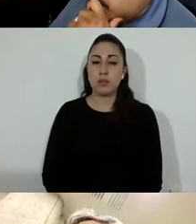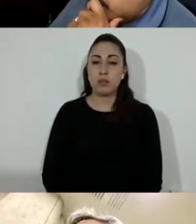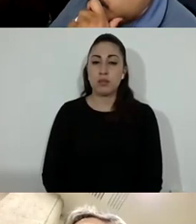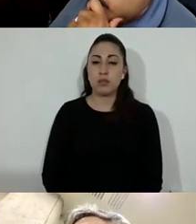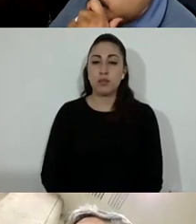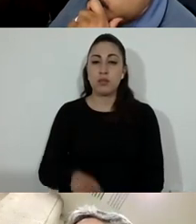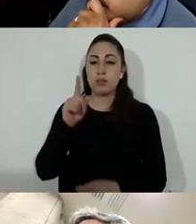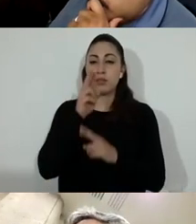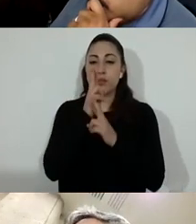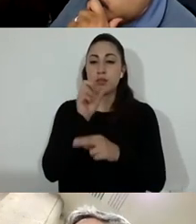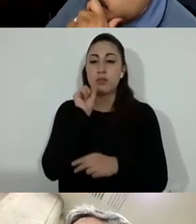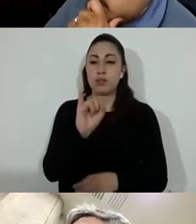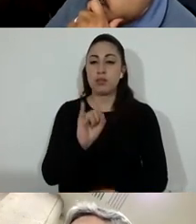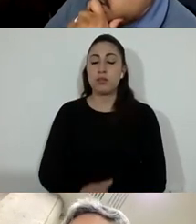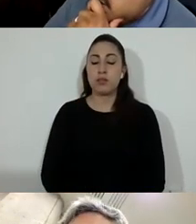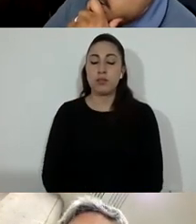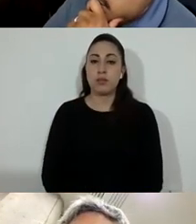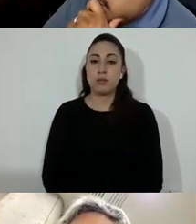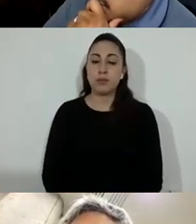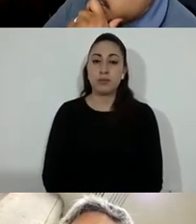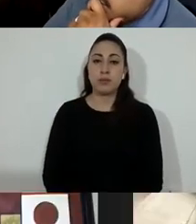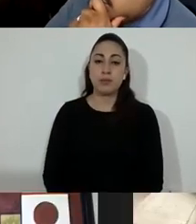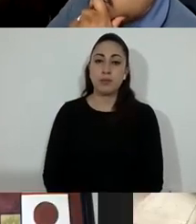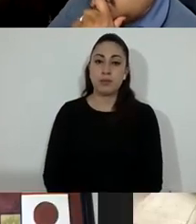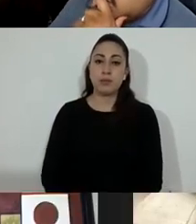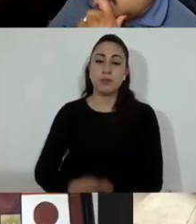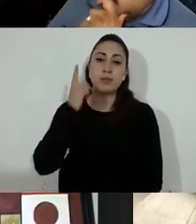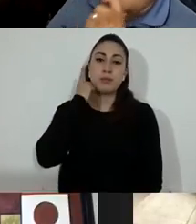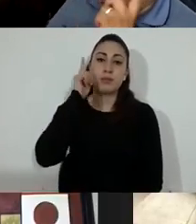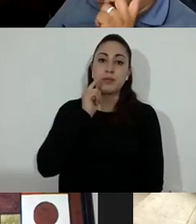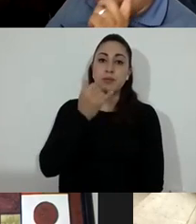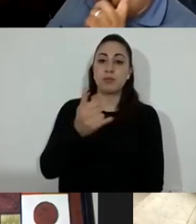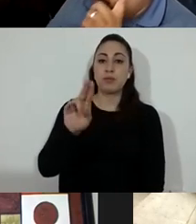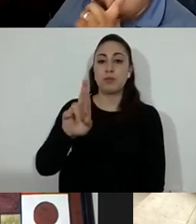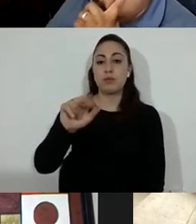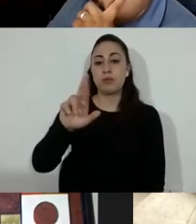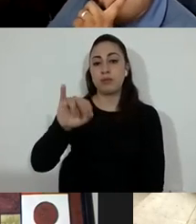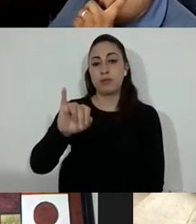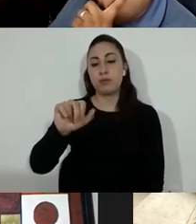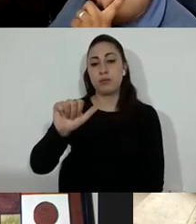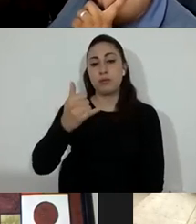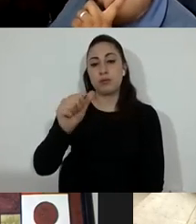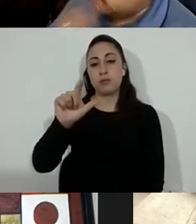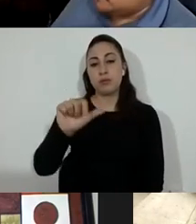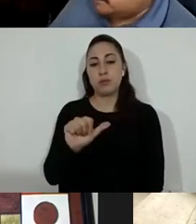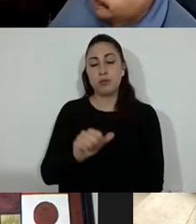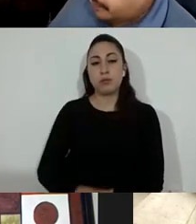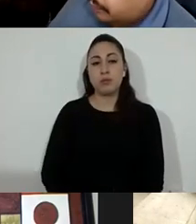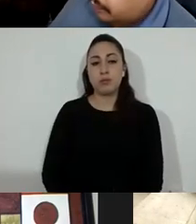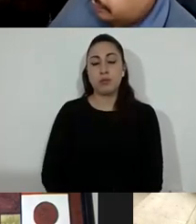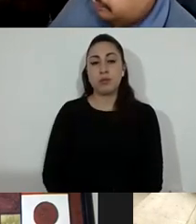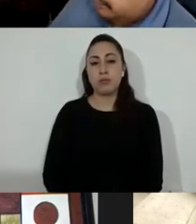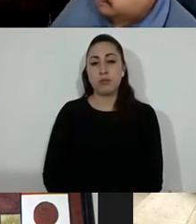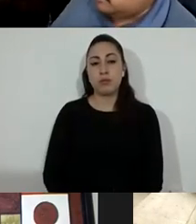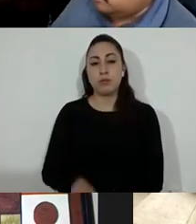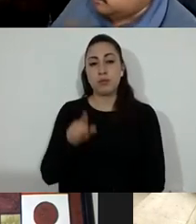Mirón en pro. Gracias, diputado. Diputada Yuriri Ayala Zúñiga. Ayala Zúñiga